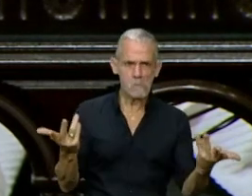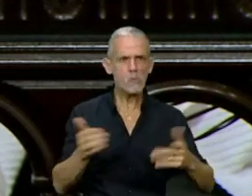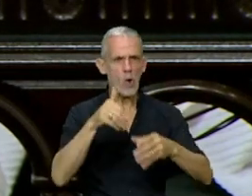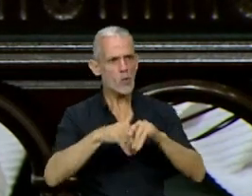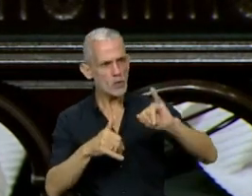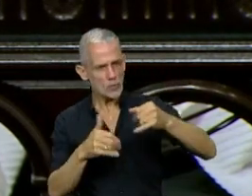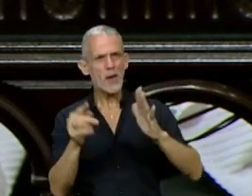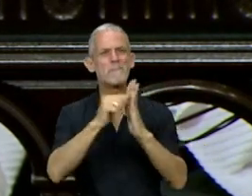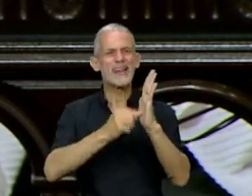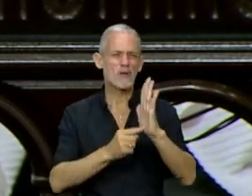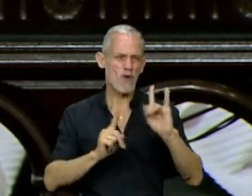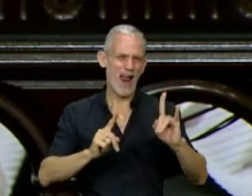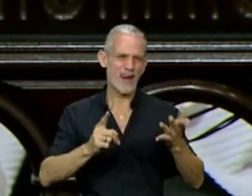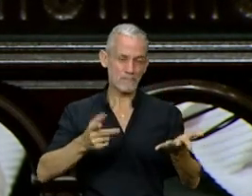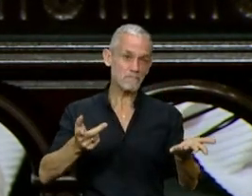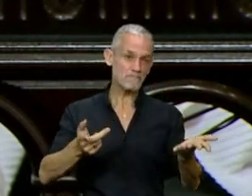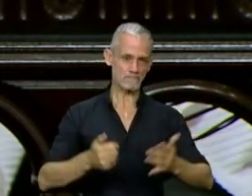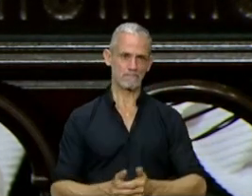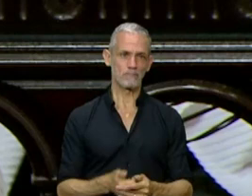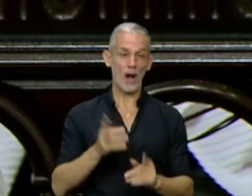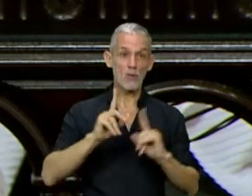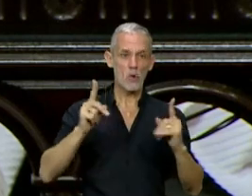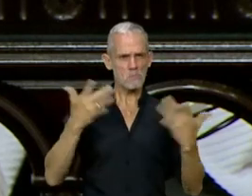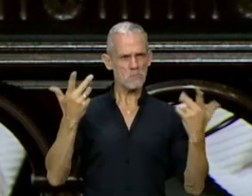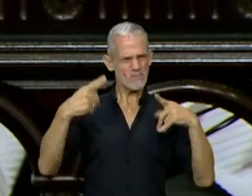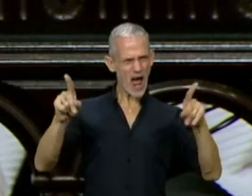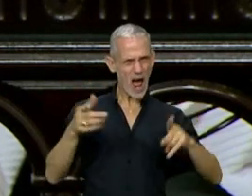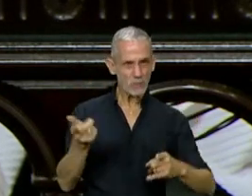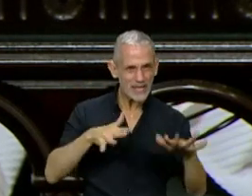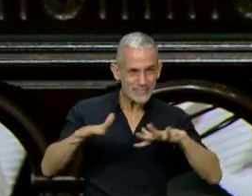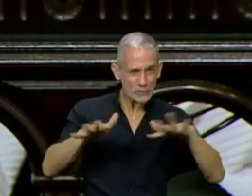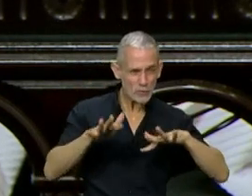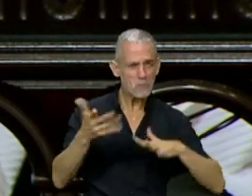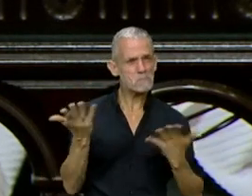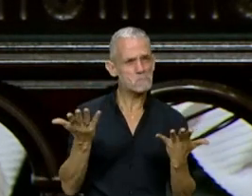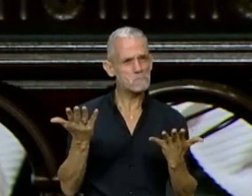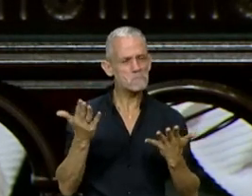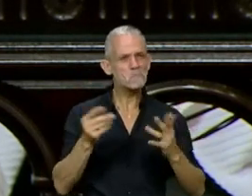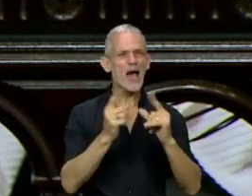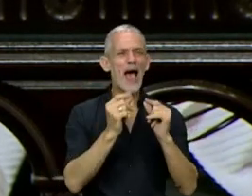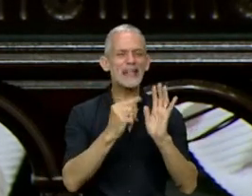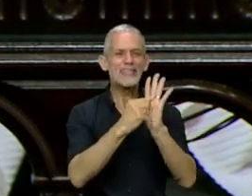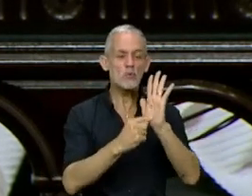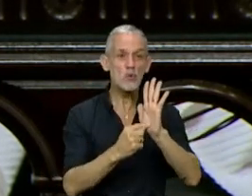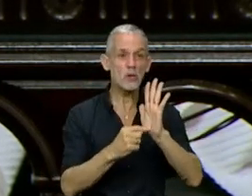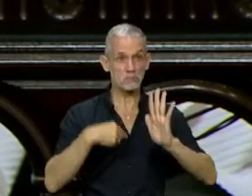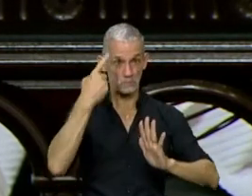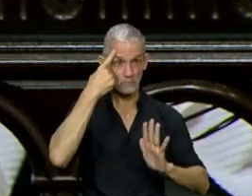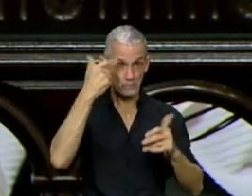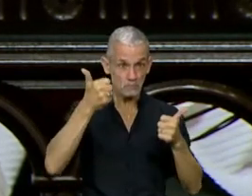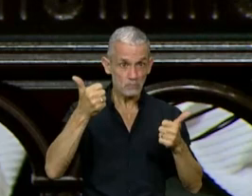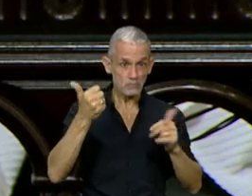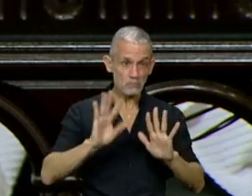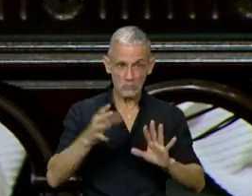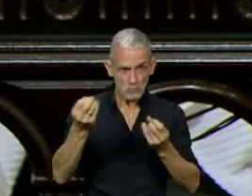votaciones en particular algunas situaciones que se dan alrededor de algunos artículos que nosotros consideramos